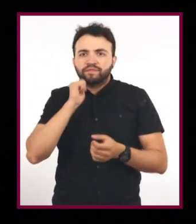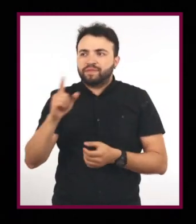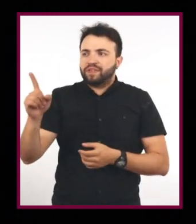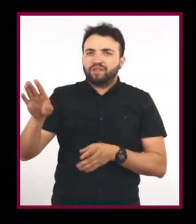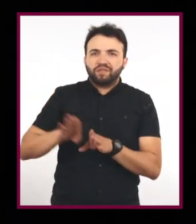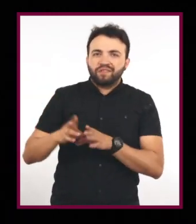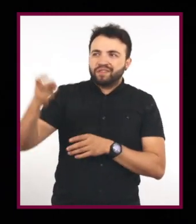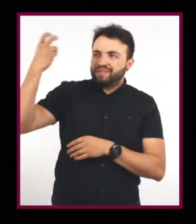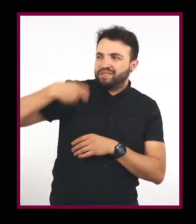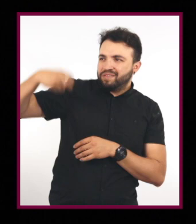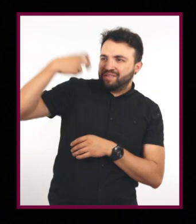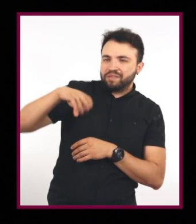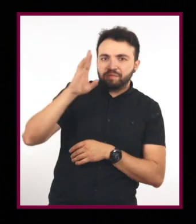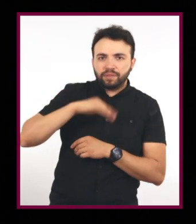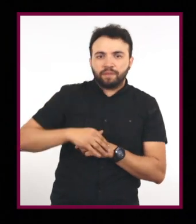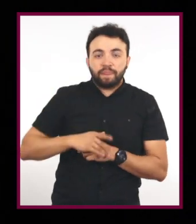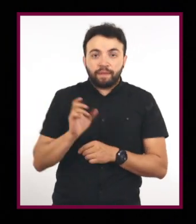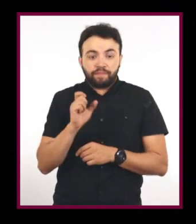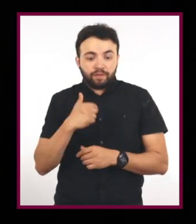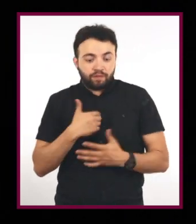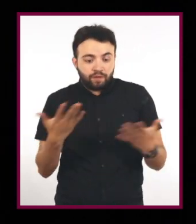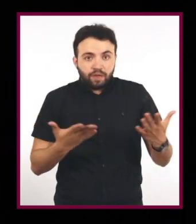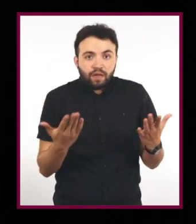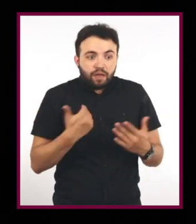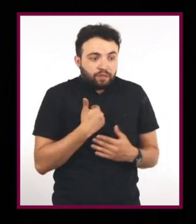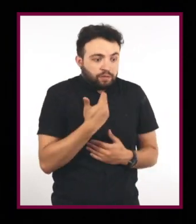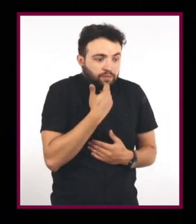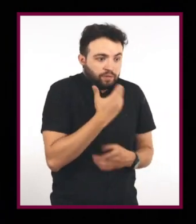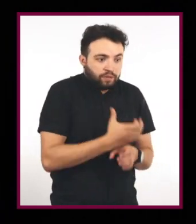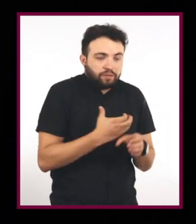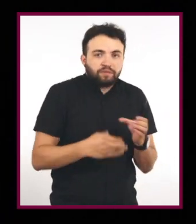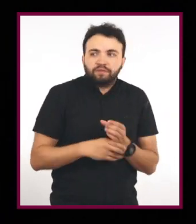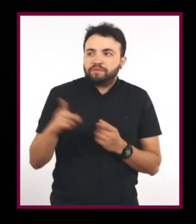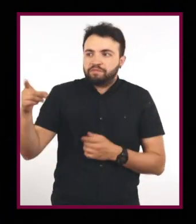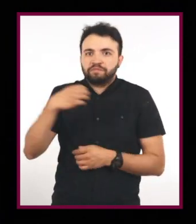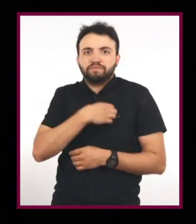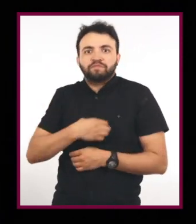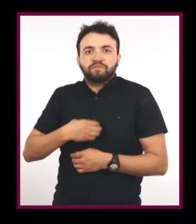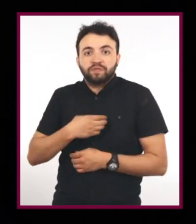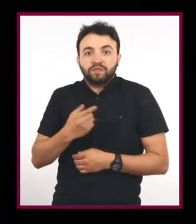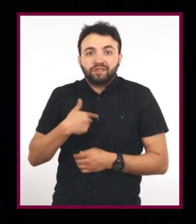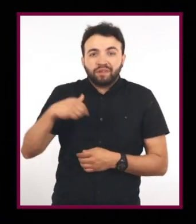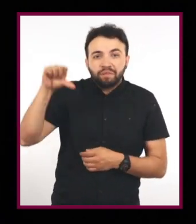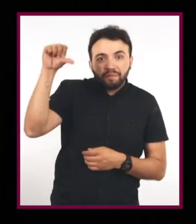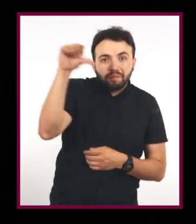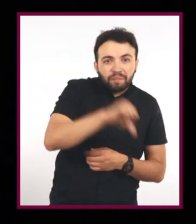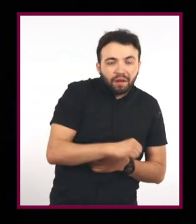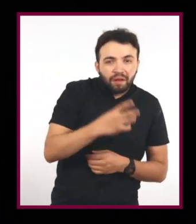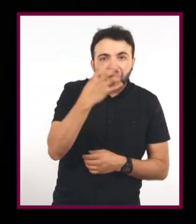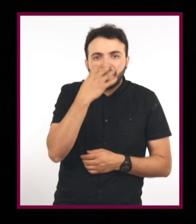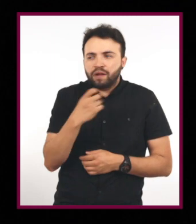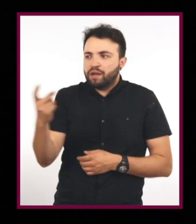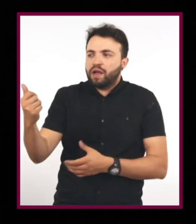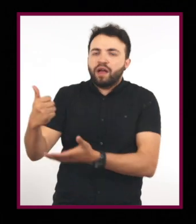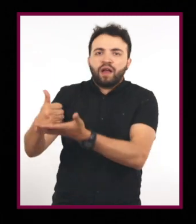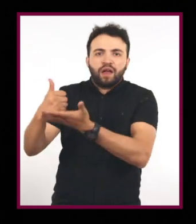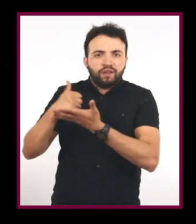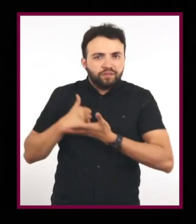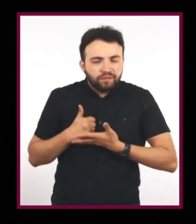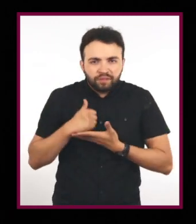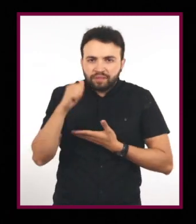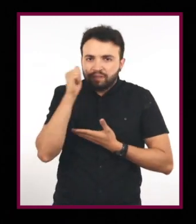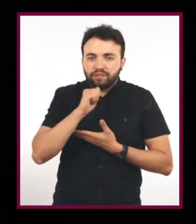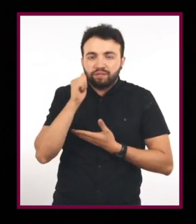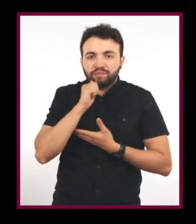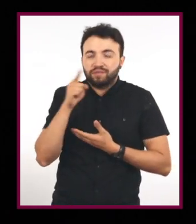mis secretos. Jamás me juzgan. Si me va bien, se alegran. Si ando de capa caída, la recogen del suelo y me echan porras para seguir adelante.